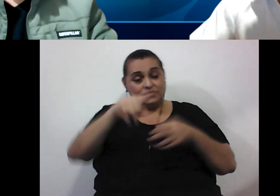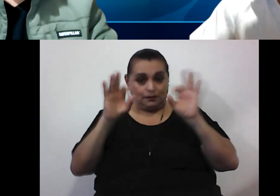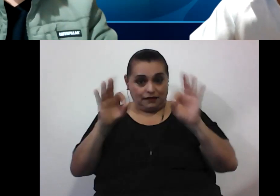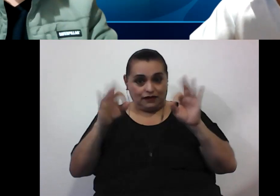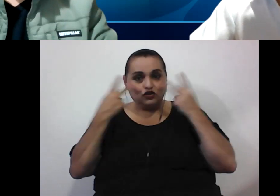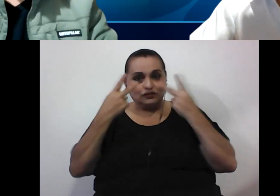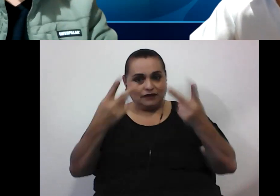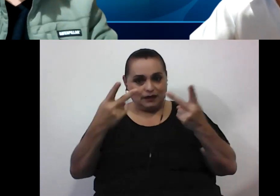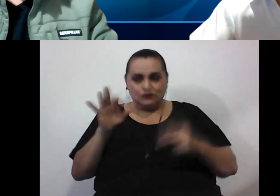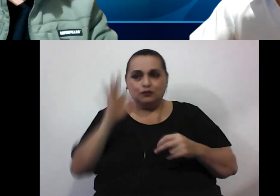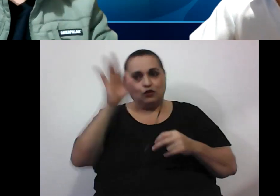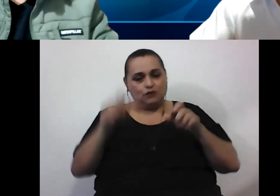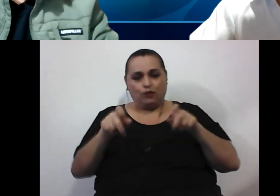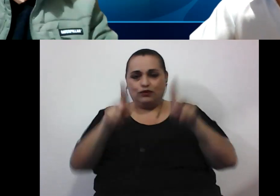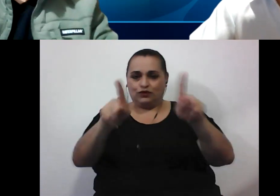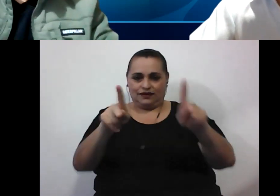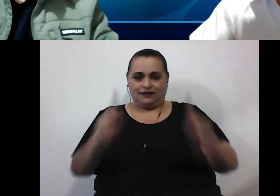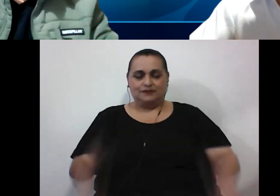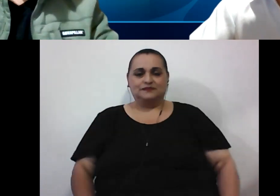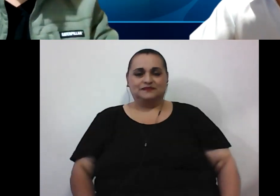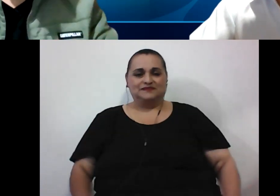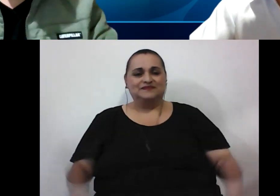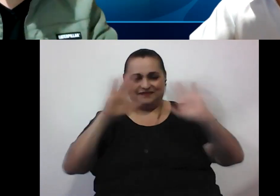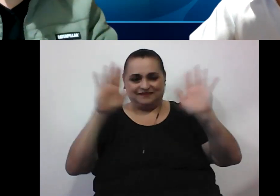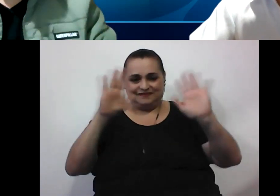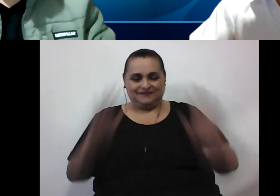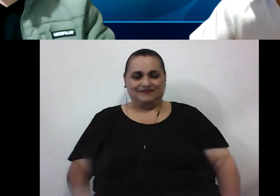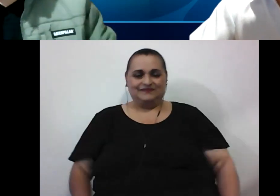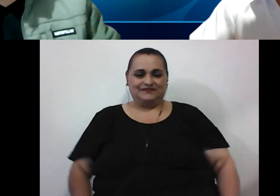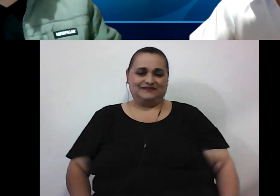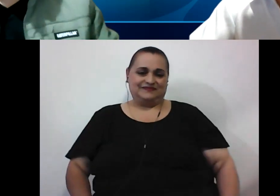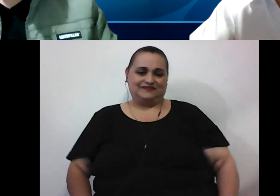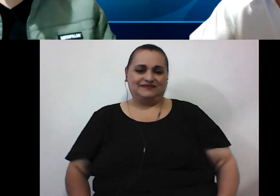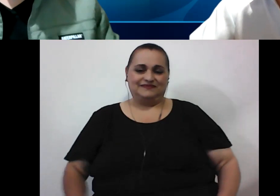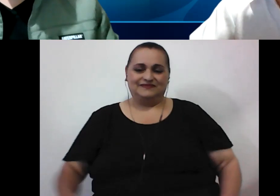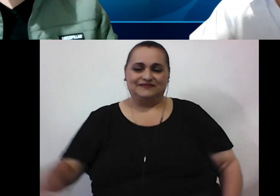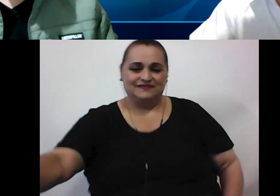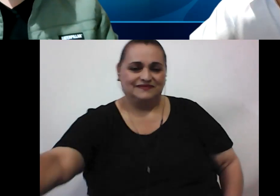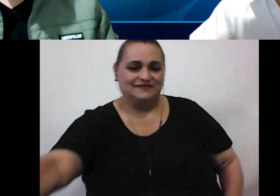próxima oportunidad. Gracias, muchas gracias.